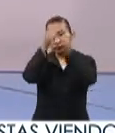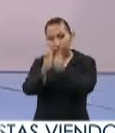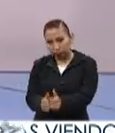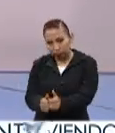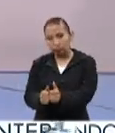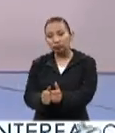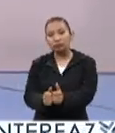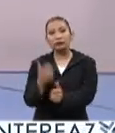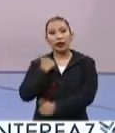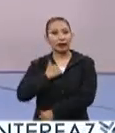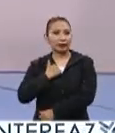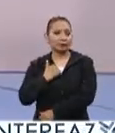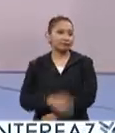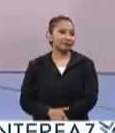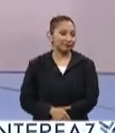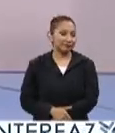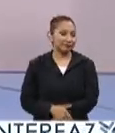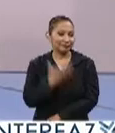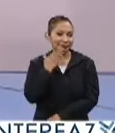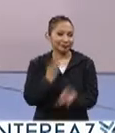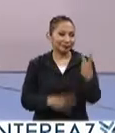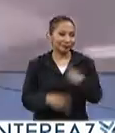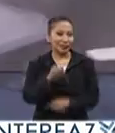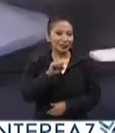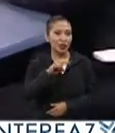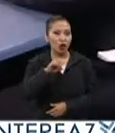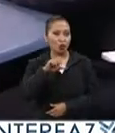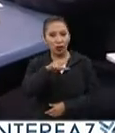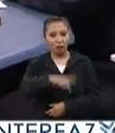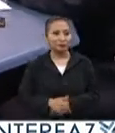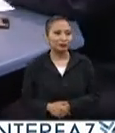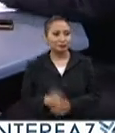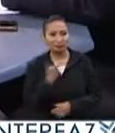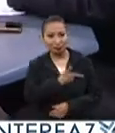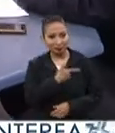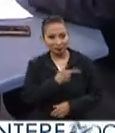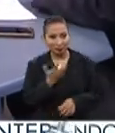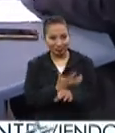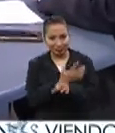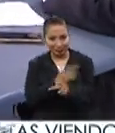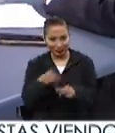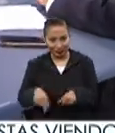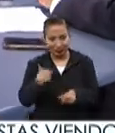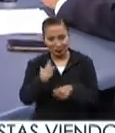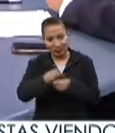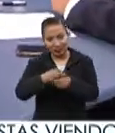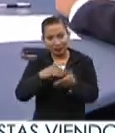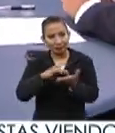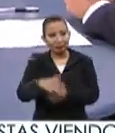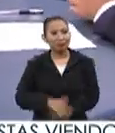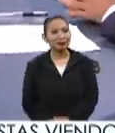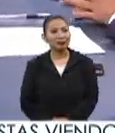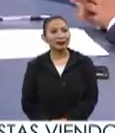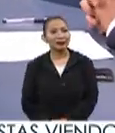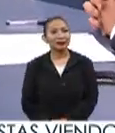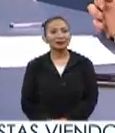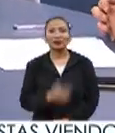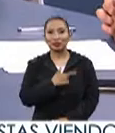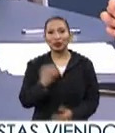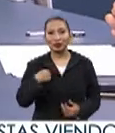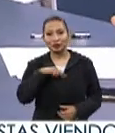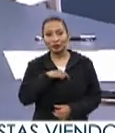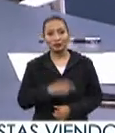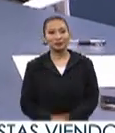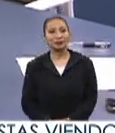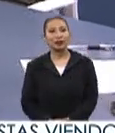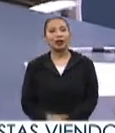estancia en Canadá. Bienvenido, Saúl. Muchísimas gracias. Un placer estar aquí en su programa. Gracias por la invitación. Hola, Saúl. El gusto es nuestro, en